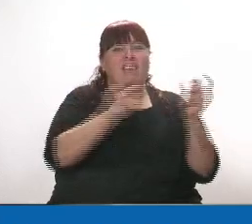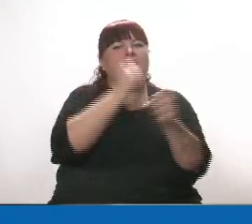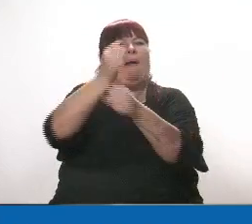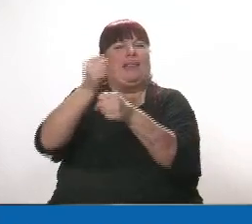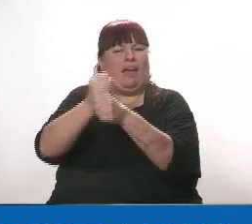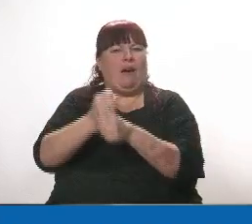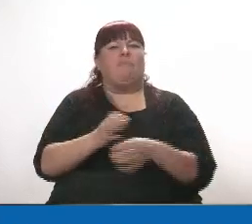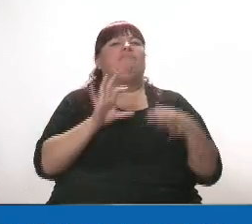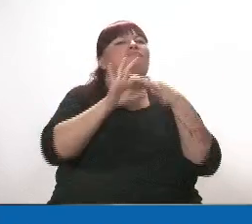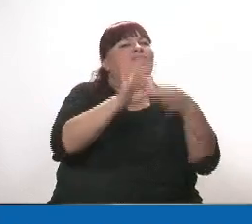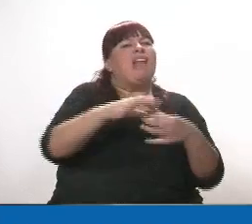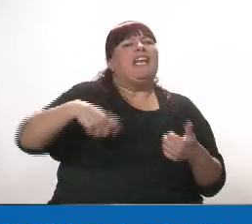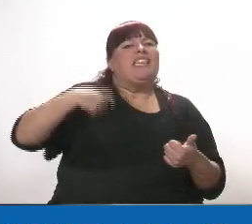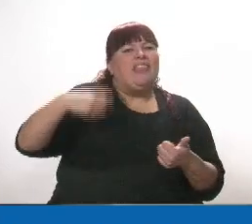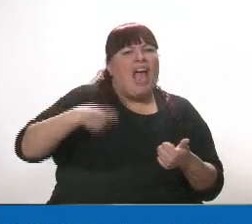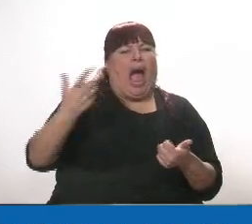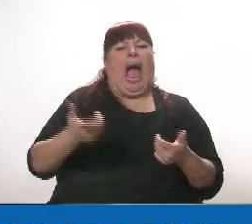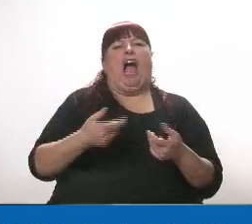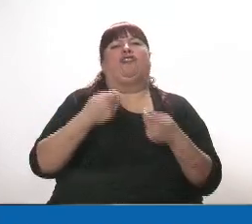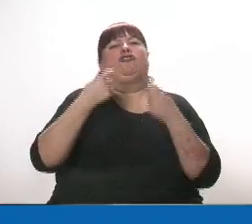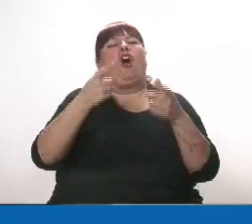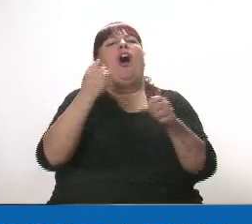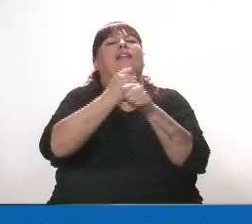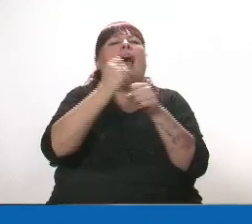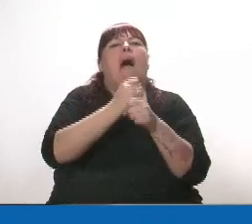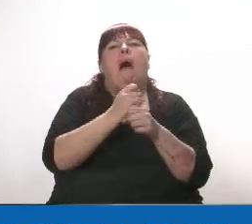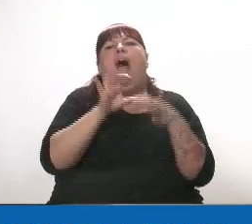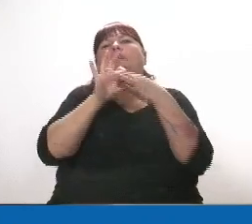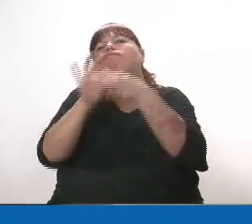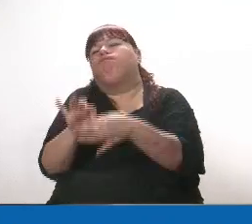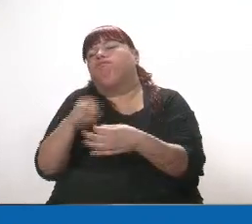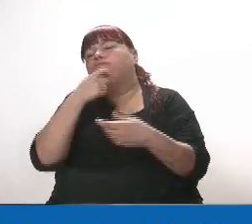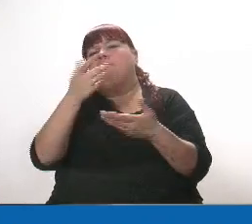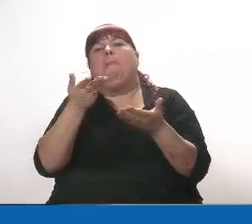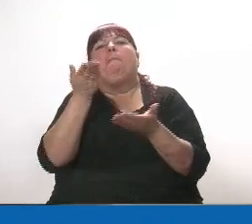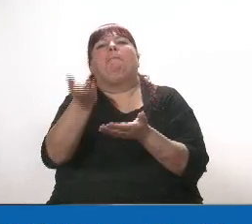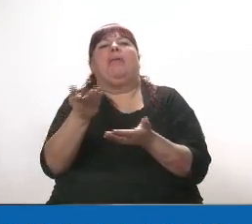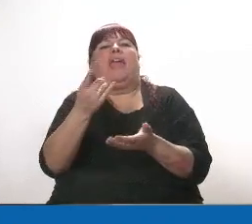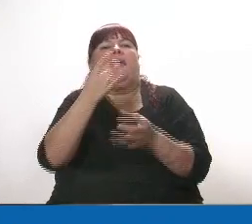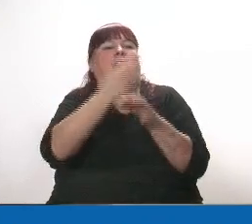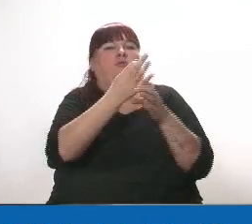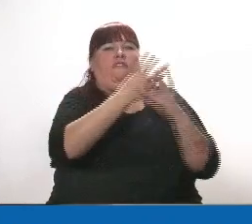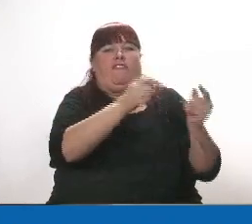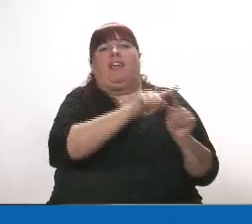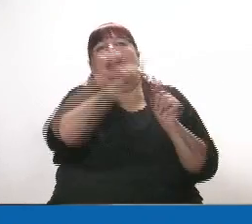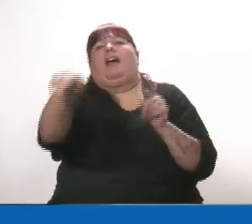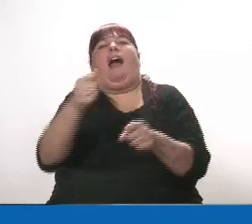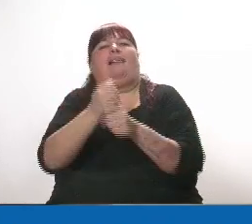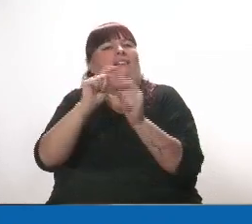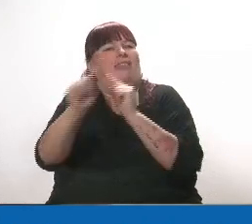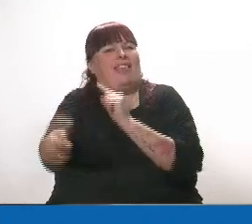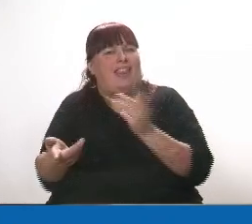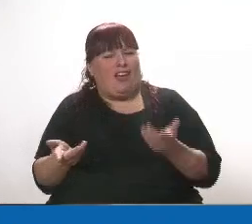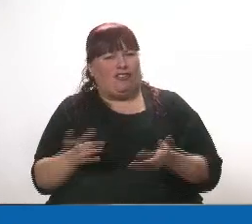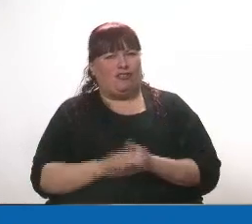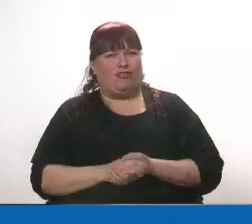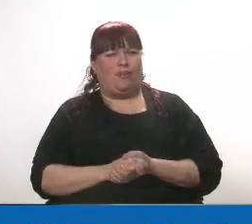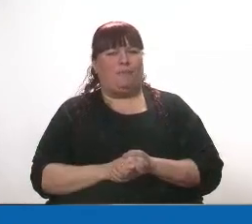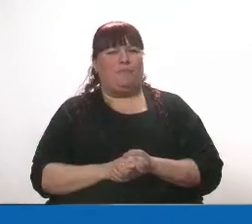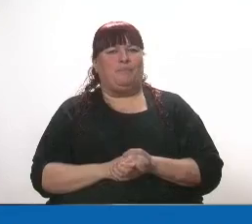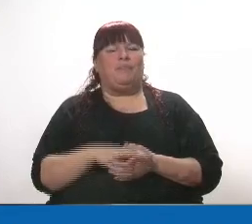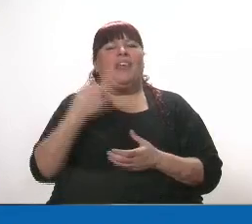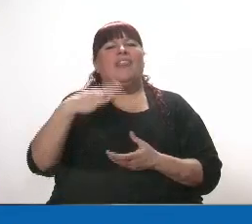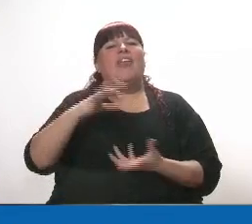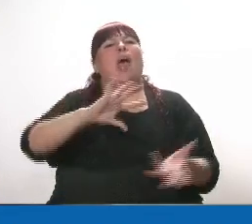sindic con la oferta laboral vinculada a la oferta académica porque hay que aplicar